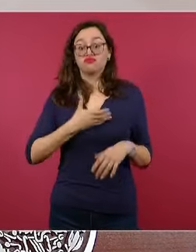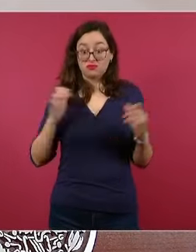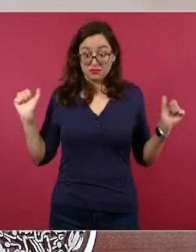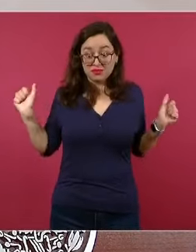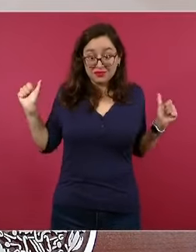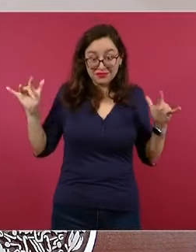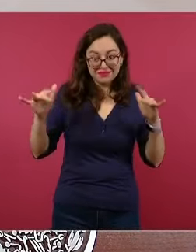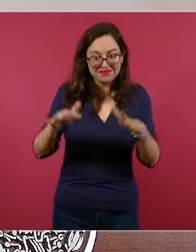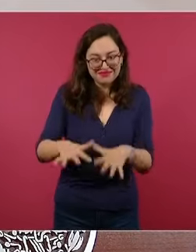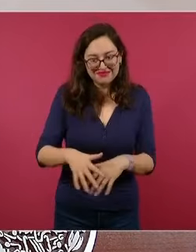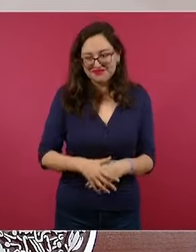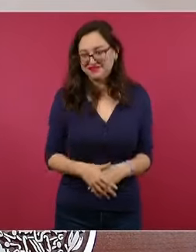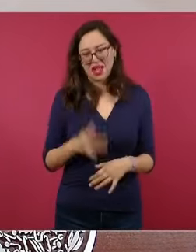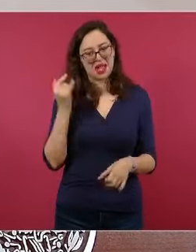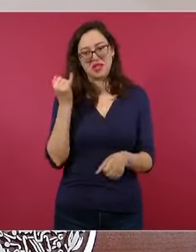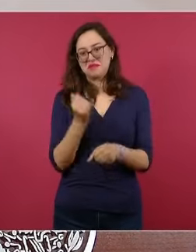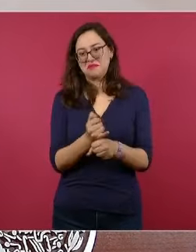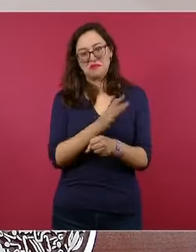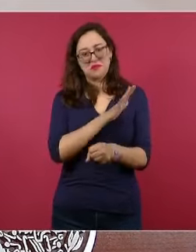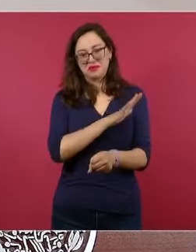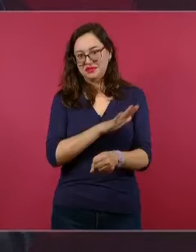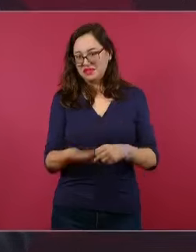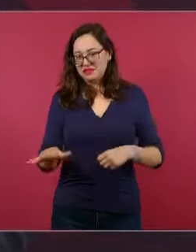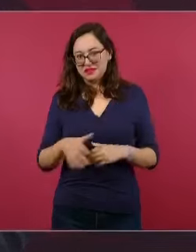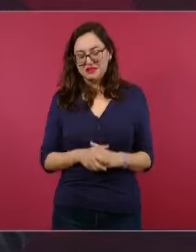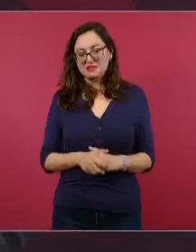maestros en el